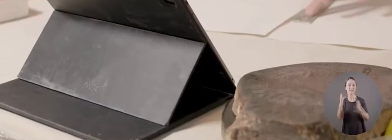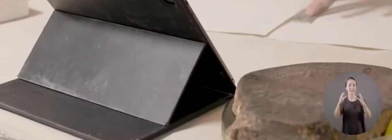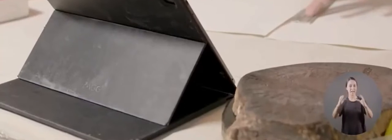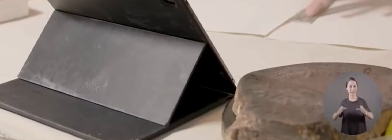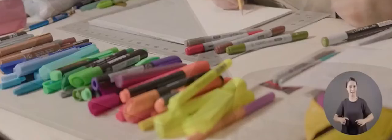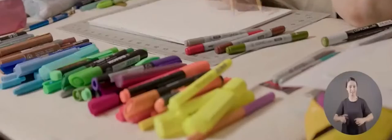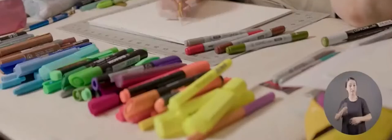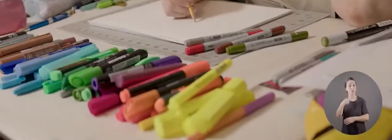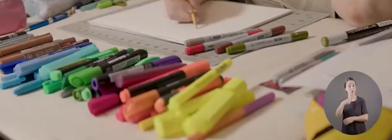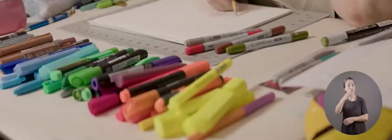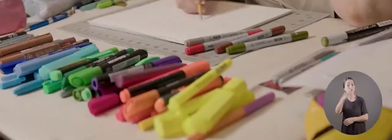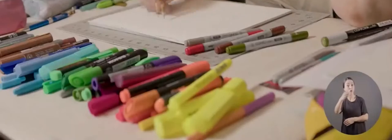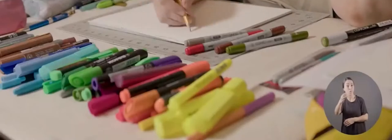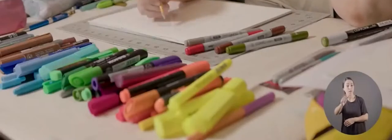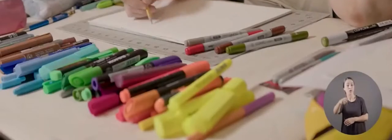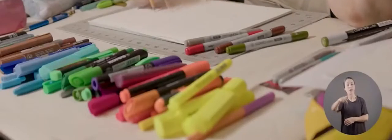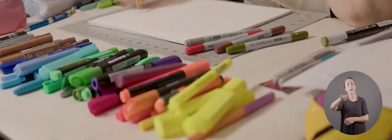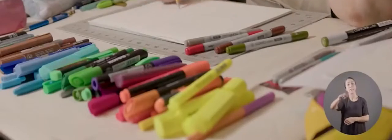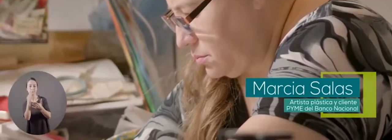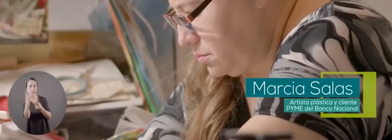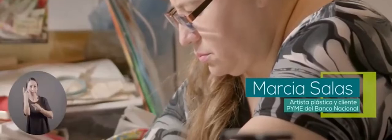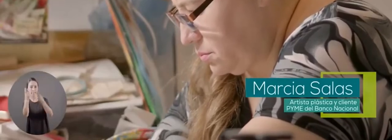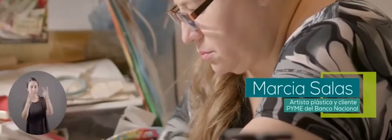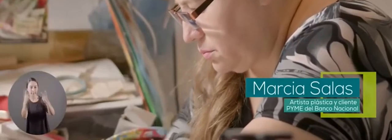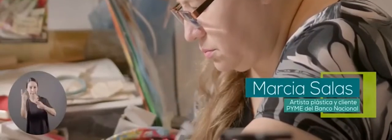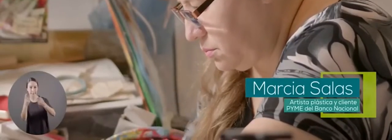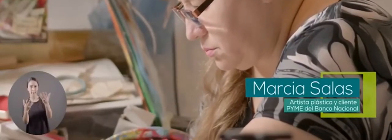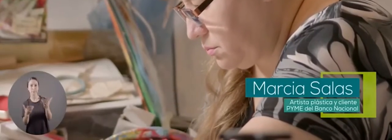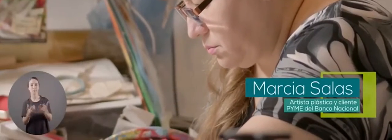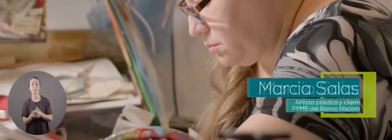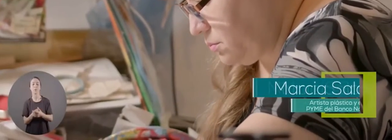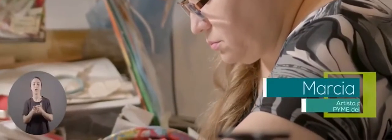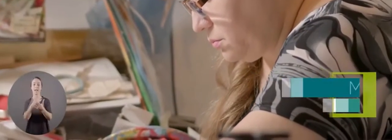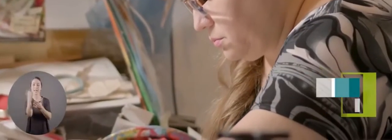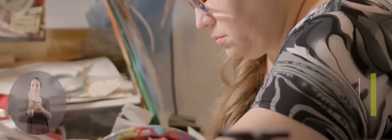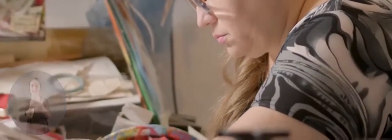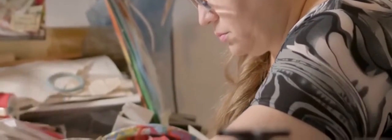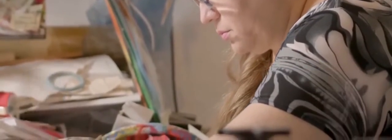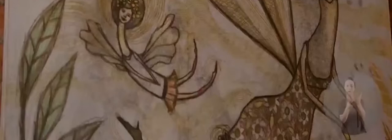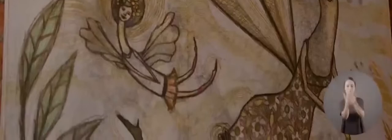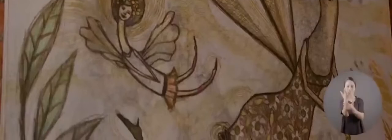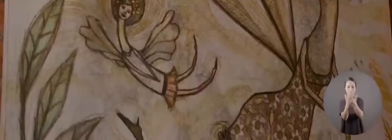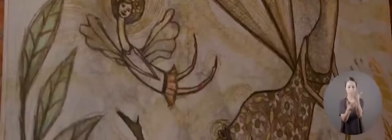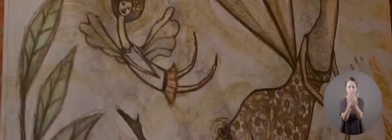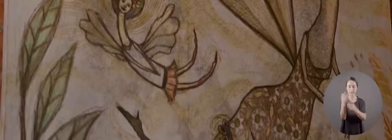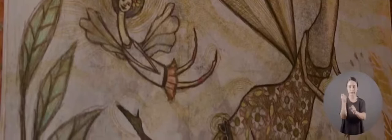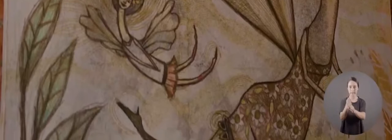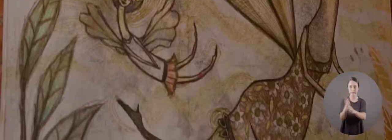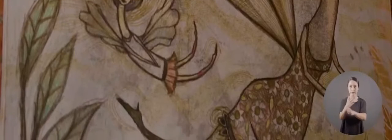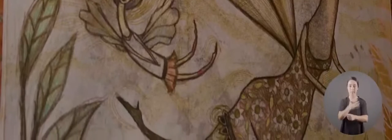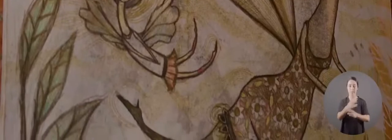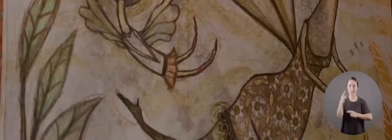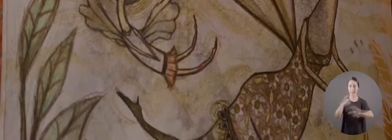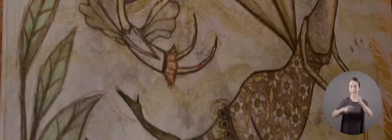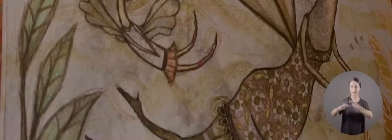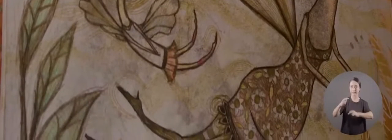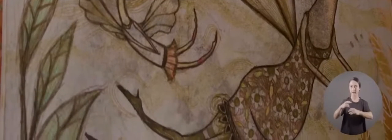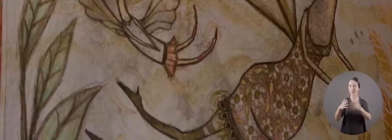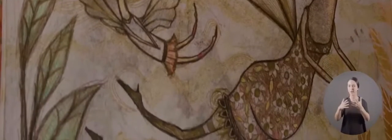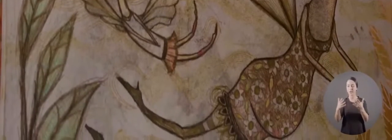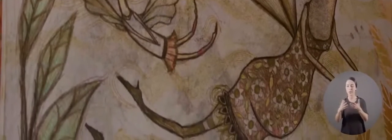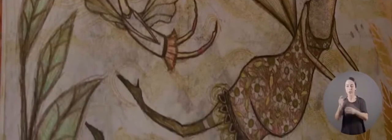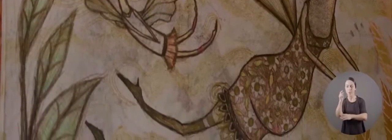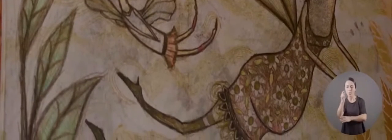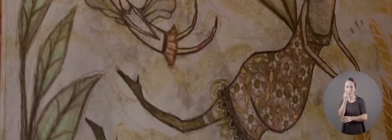Soy una artista visual que desarrolla una producción artística y diseño artesanal. Mi negocio trata de partículas de